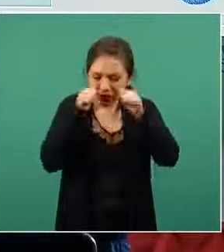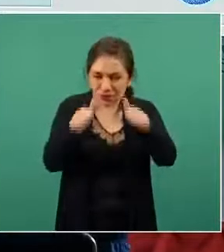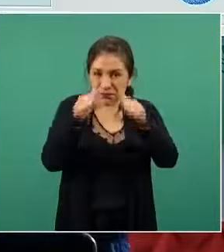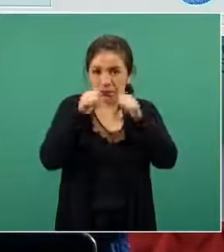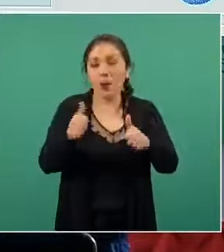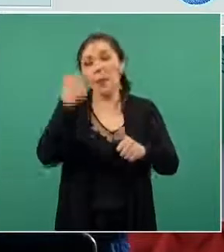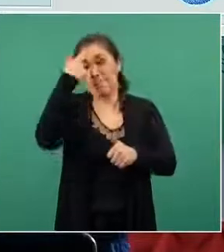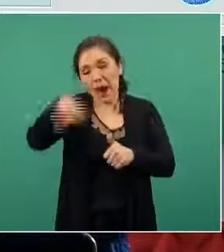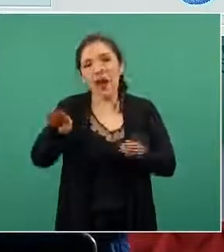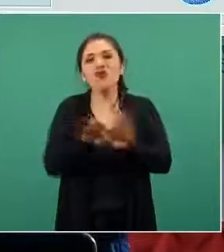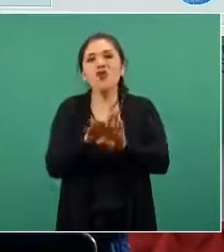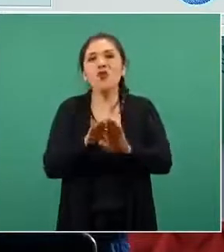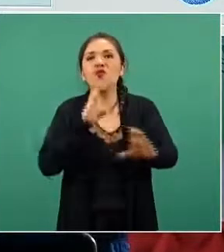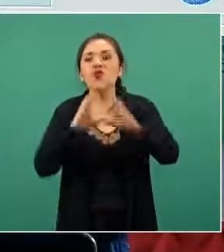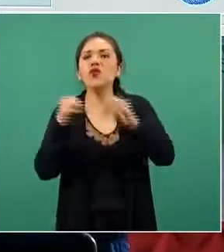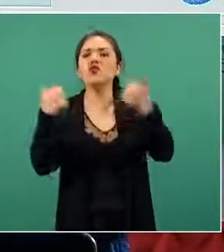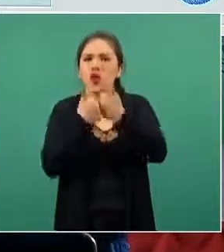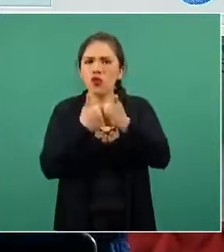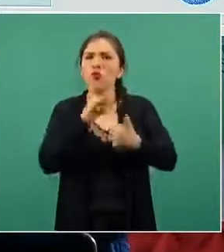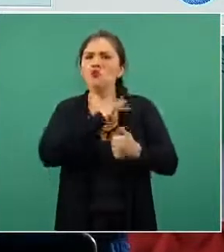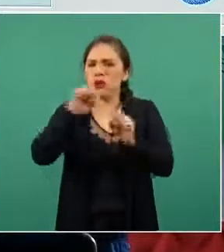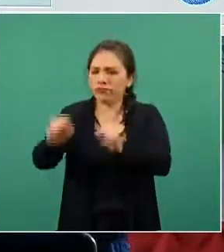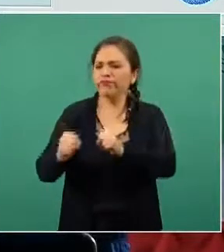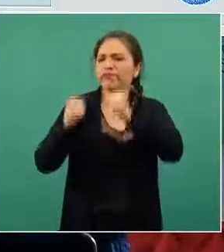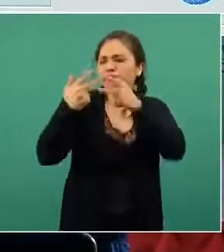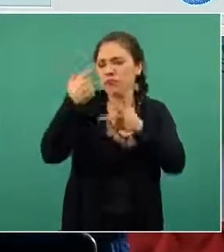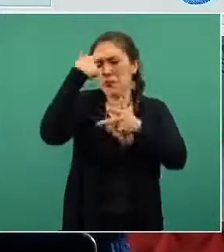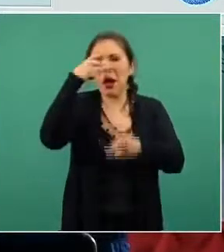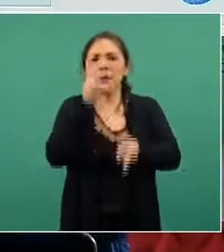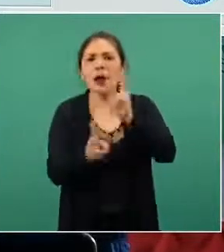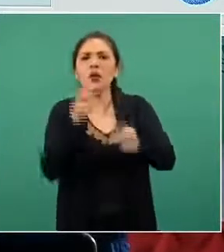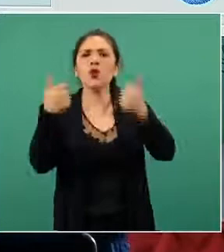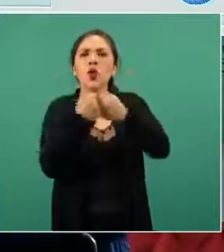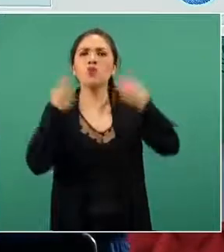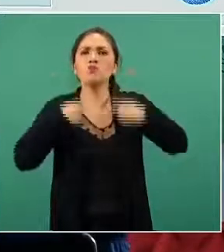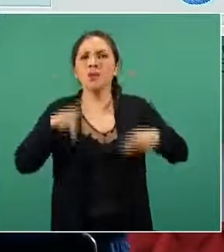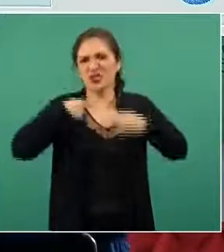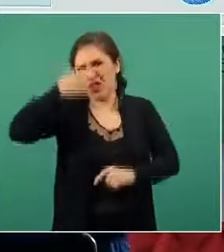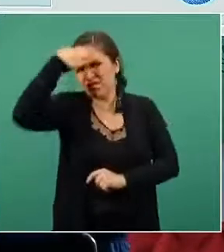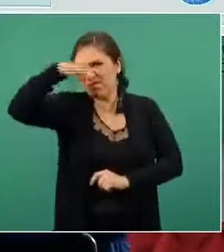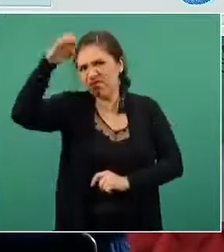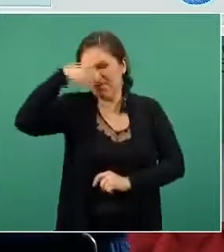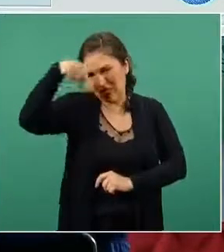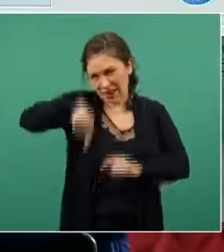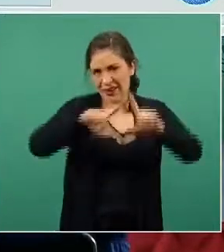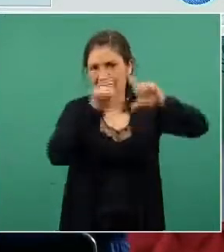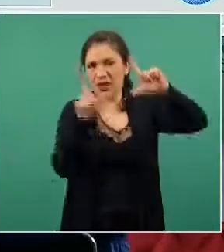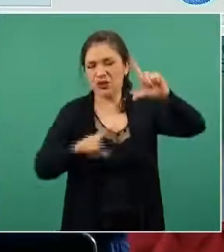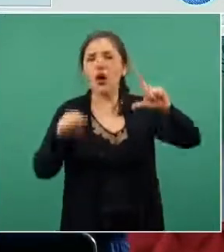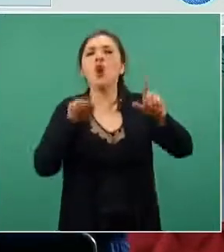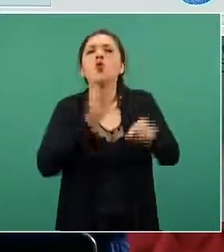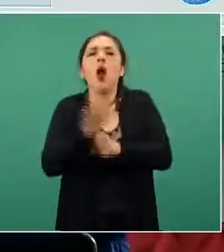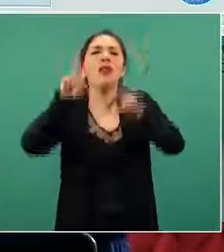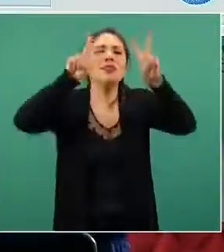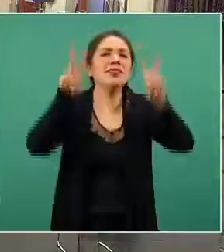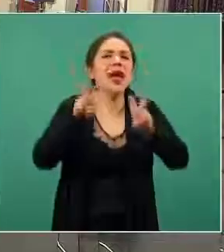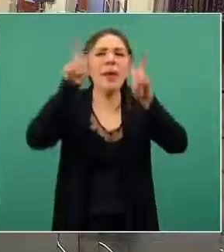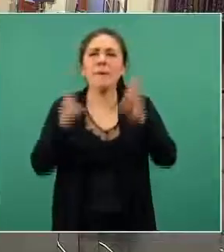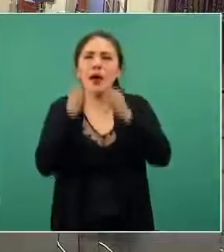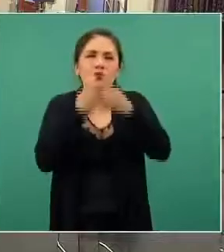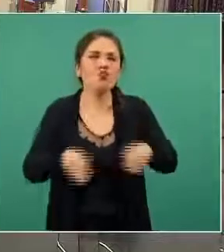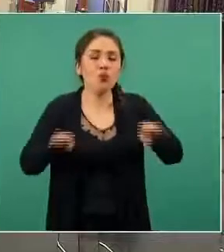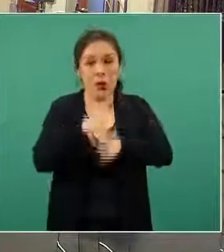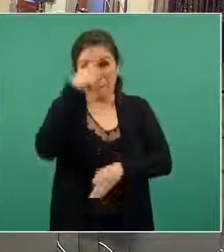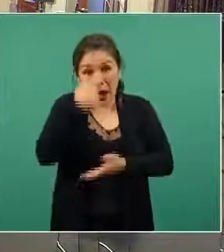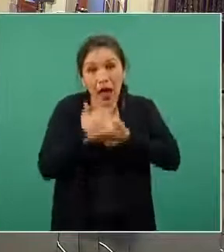y con una interacción con micrófono abierto para poder hablar con los ponentes, con los expertos a nivel nacional sobre ciertos temas particulares que